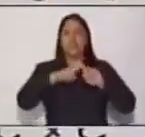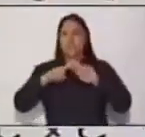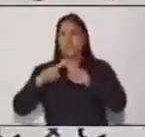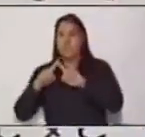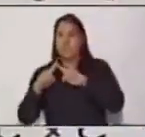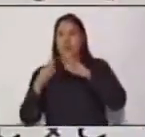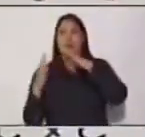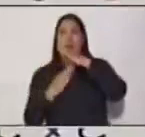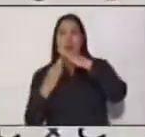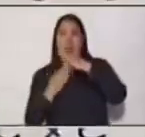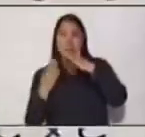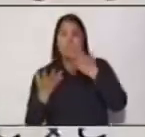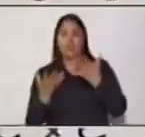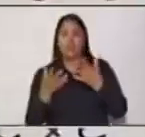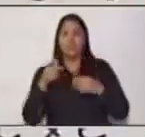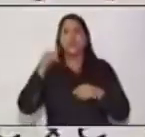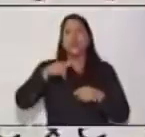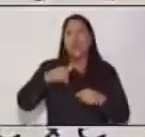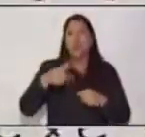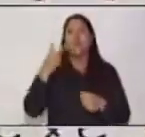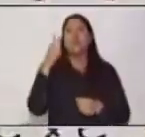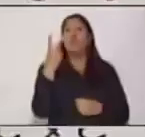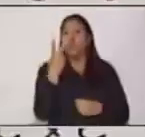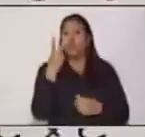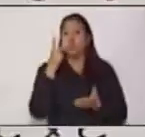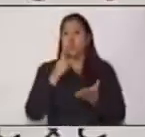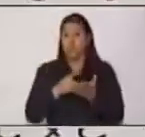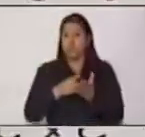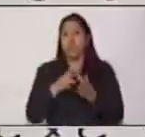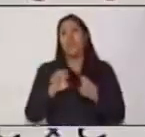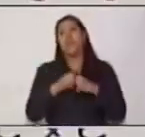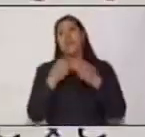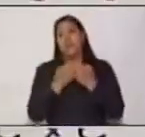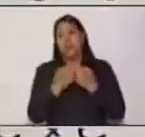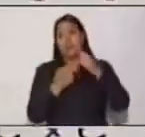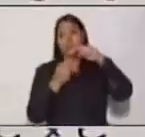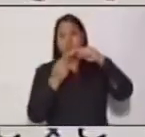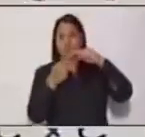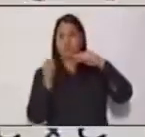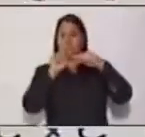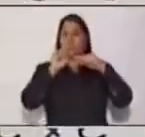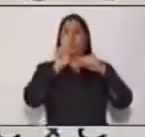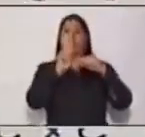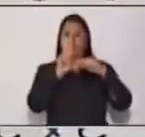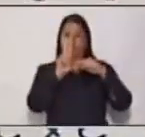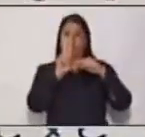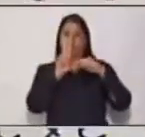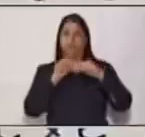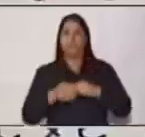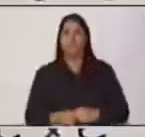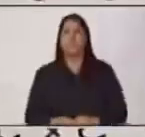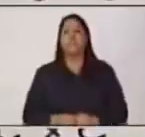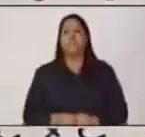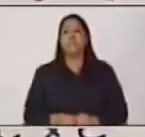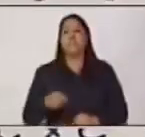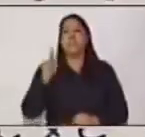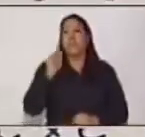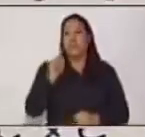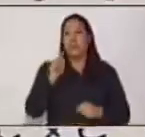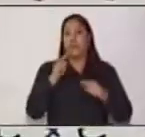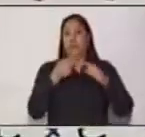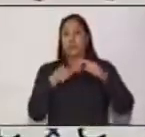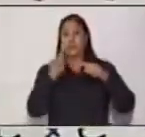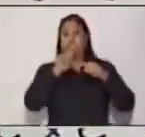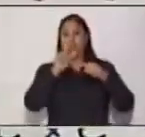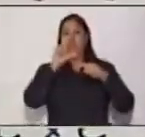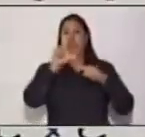base se está multiplicando dos veces, entonces la vamos a colocar al cuadrado. El exponente de la L